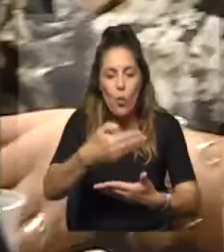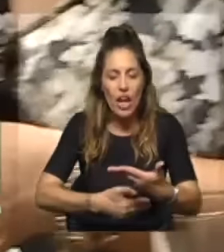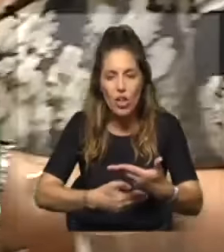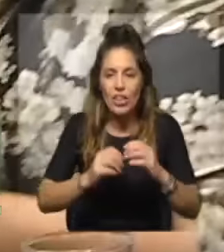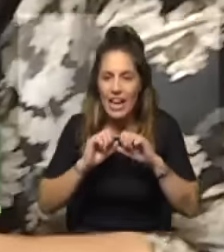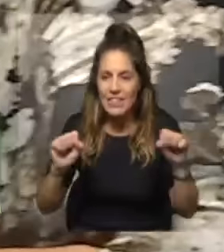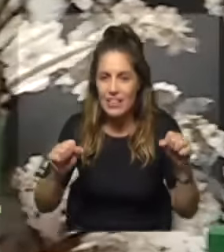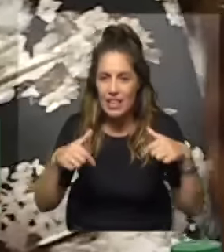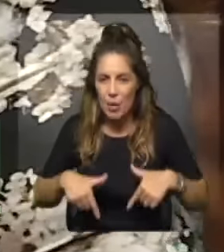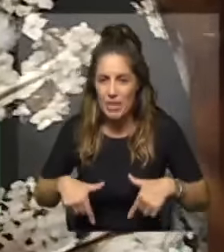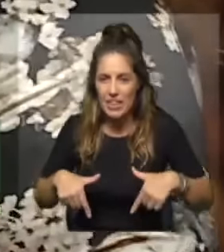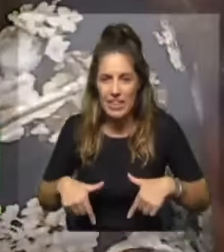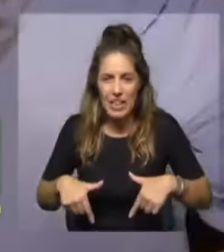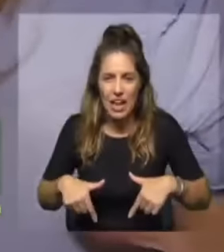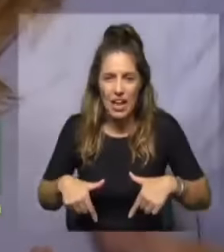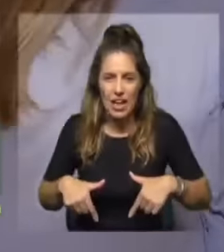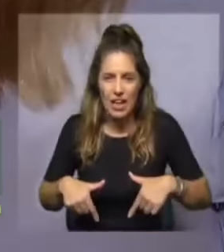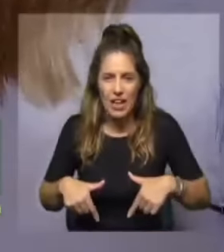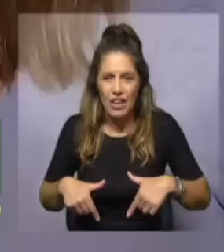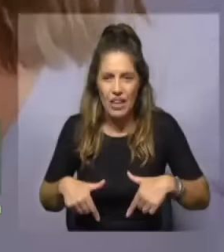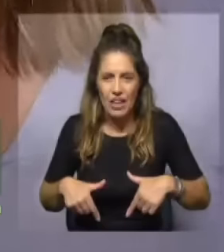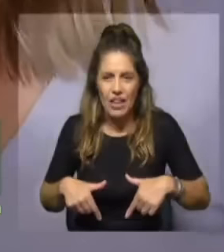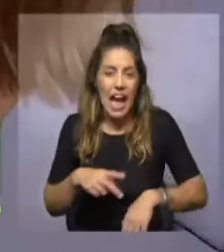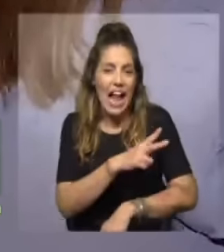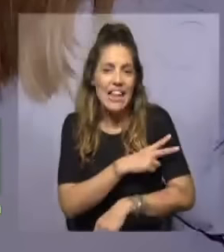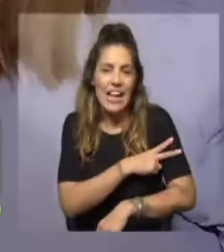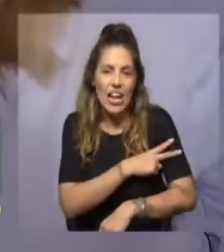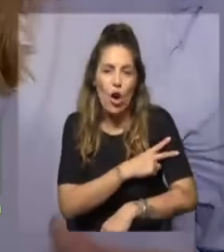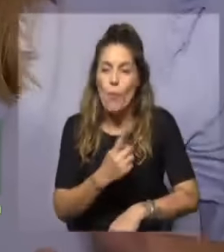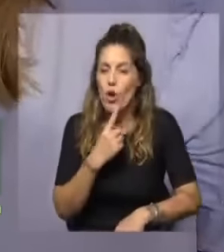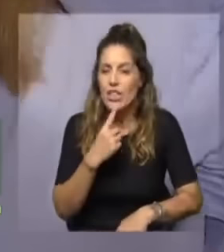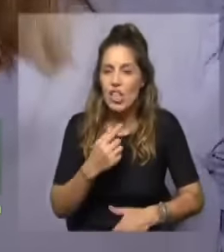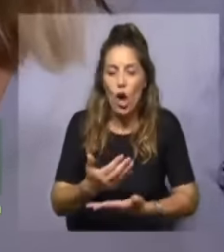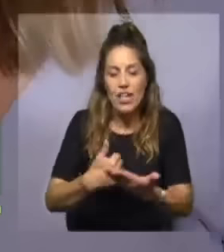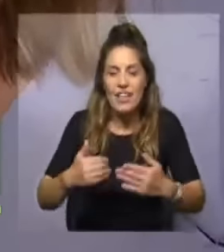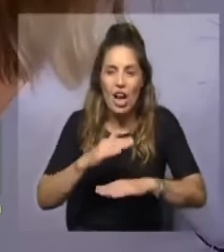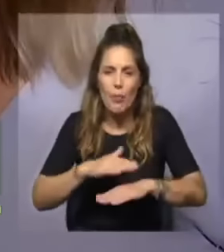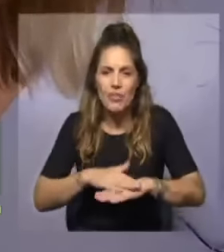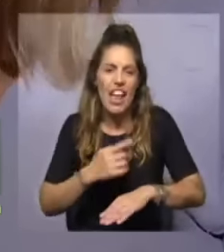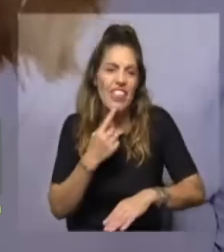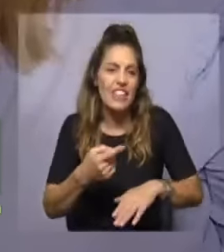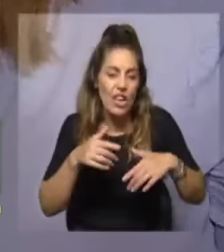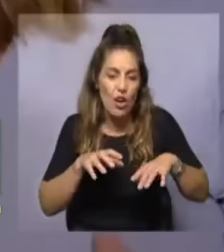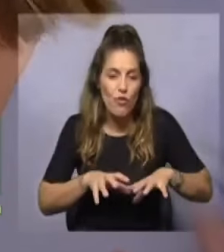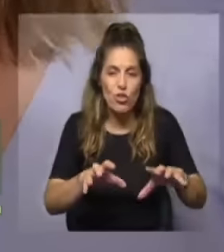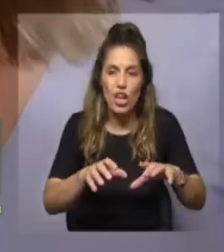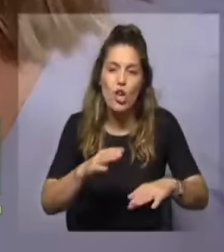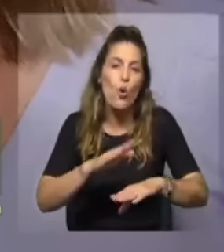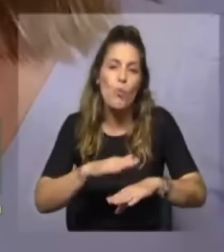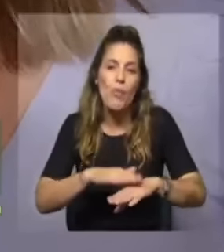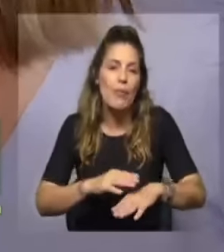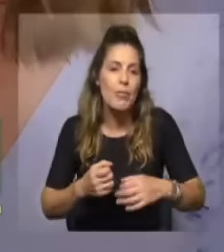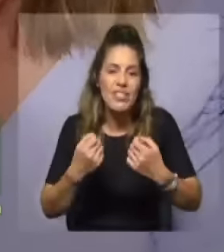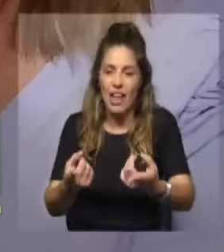secretaría de la minista es decir al cargo político le sacan responsabilidades y dic que son culpables porque se la